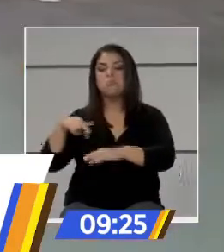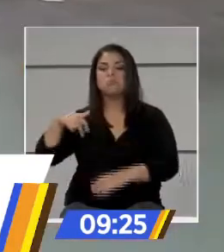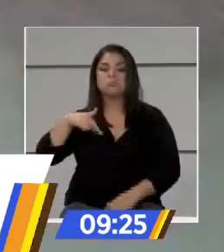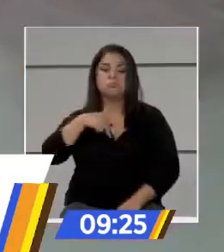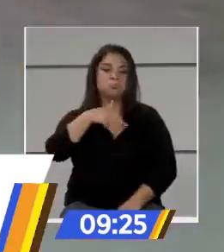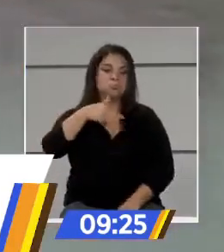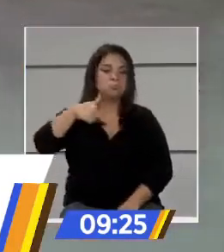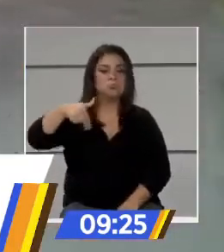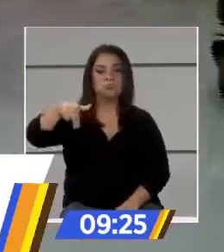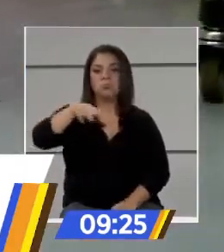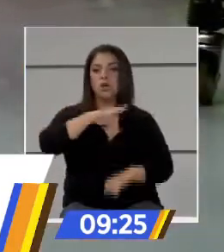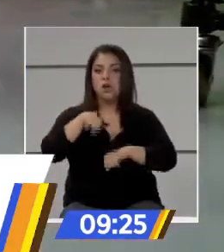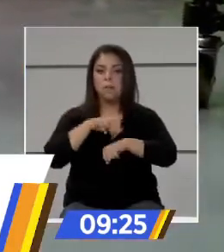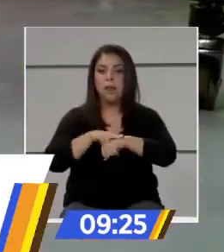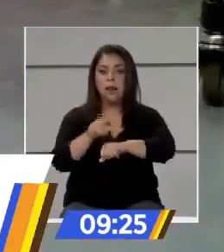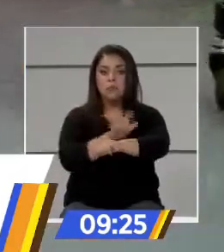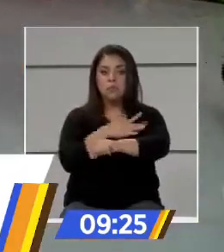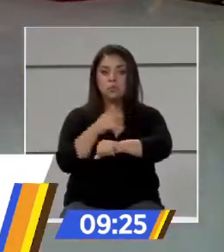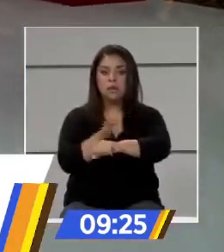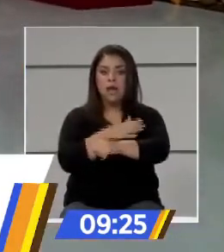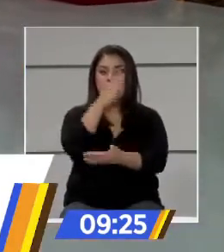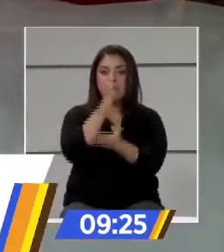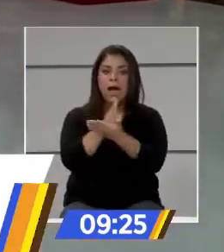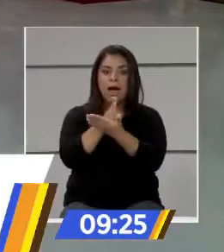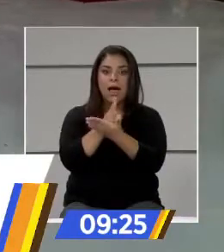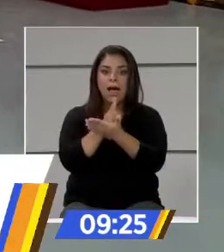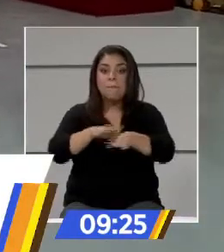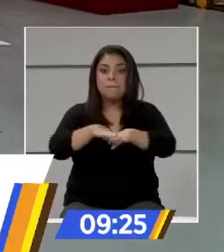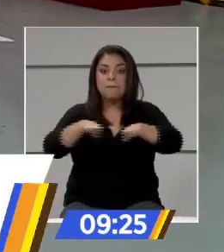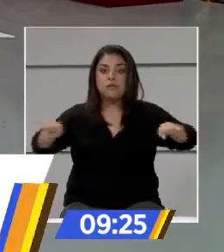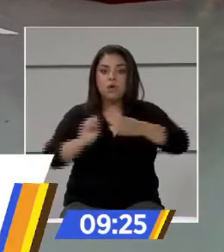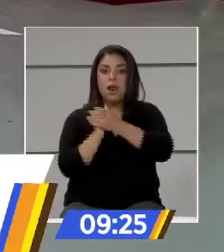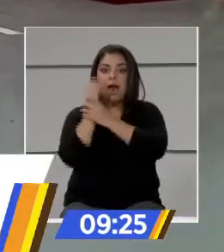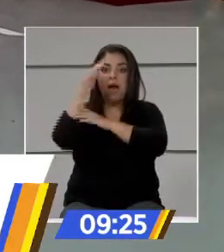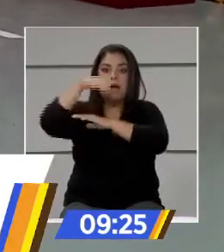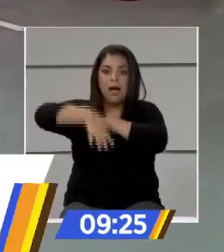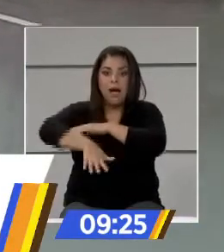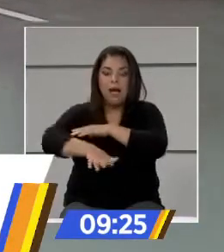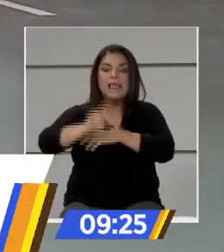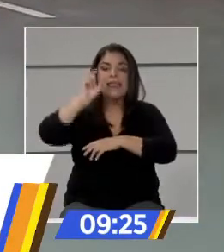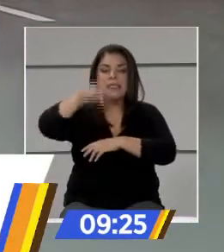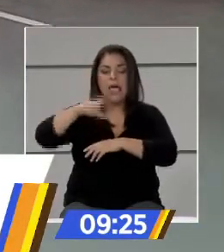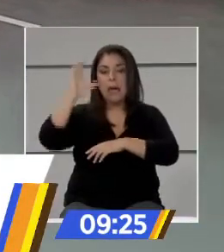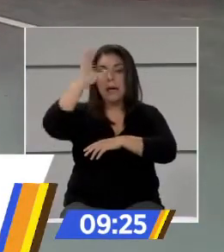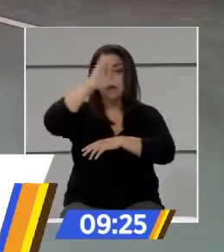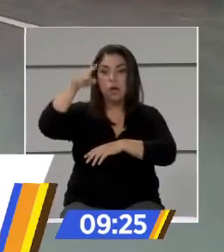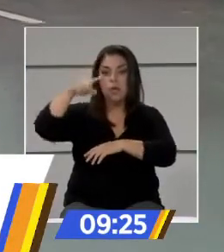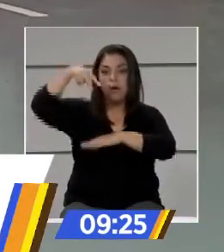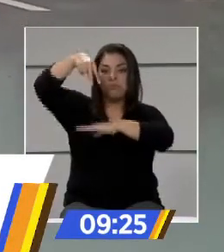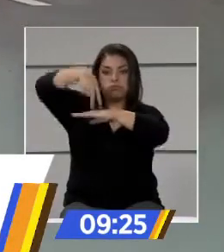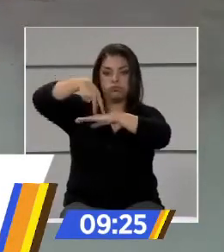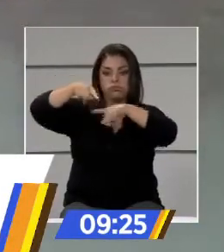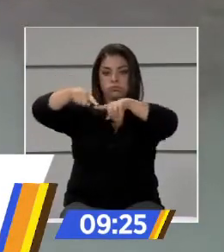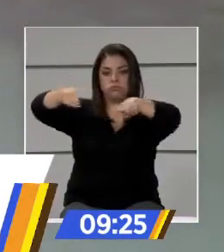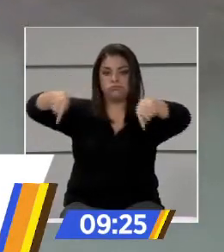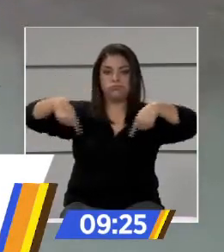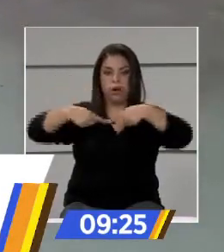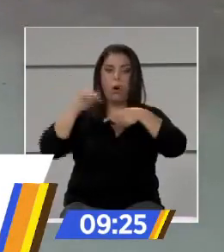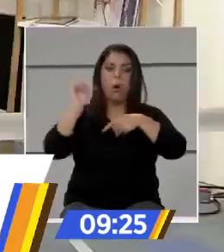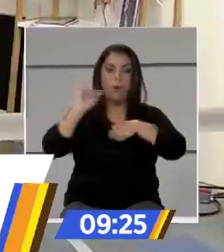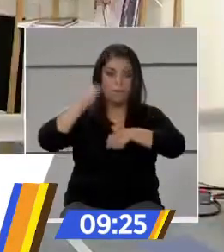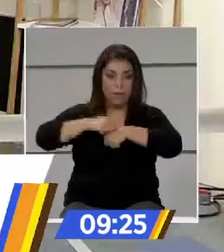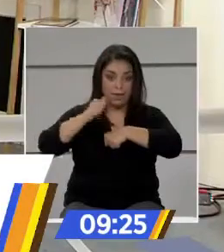Oscar quita la música, entonces el piso es lava y nosotros tenemos que ir a una piedra, que es este ladrillo que tenemos aquí, eso, los de